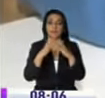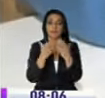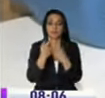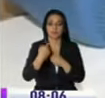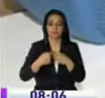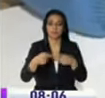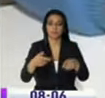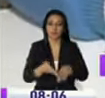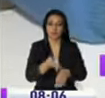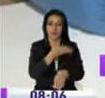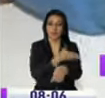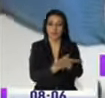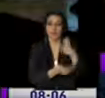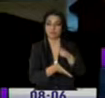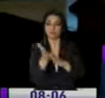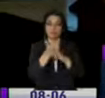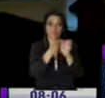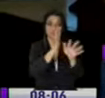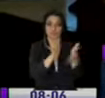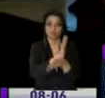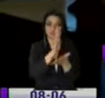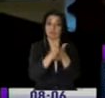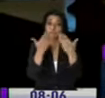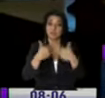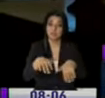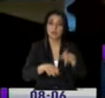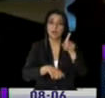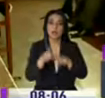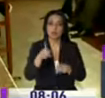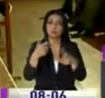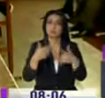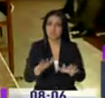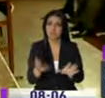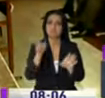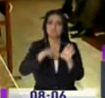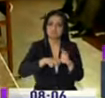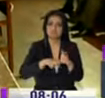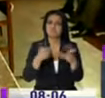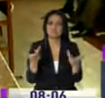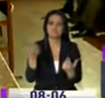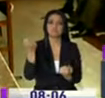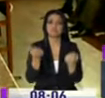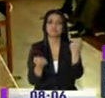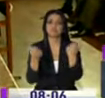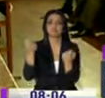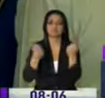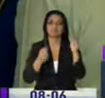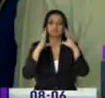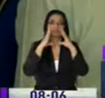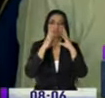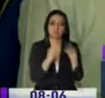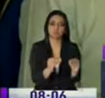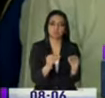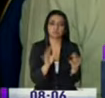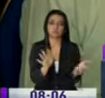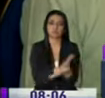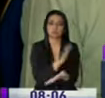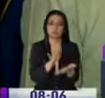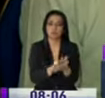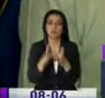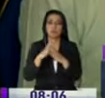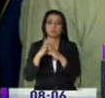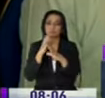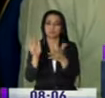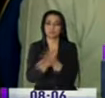los pequeños regresen a las aulas, ya hay quienes lo hicieron. Se trata de los conductores de transporte escolar. Ellos iniciaron jornadas